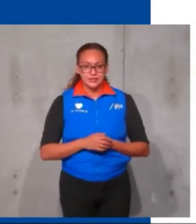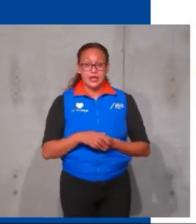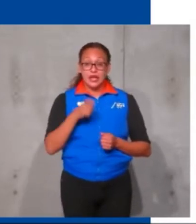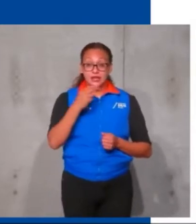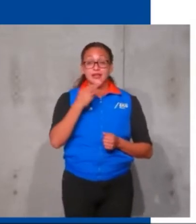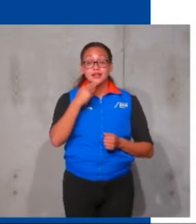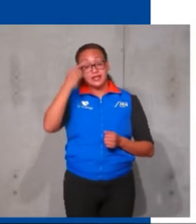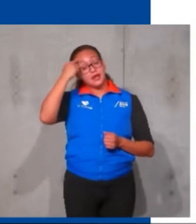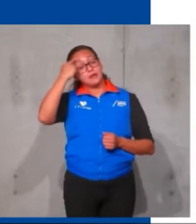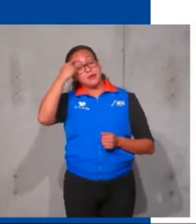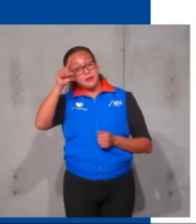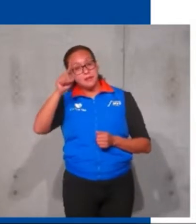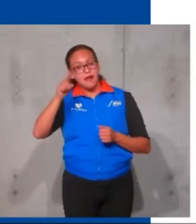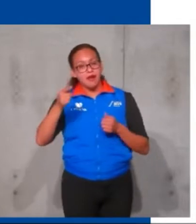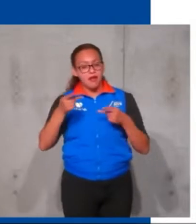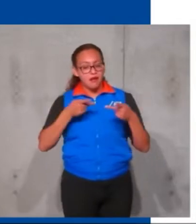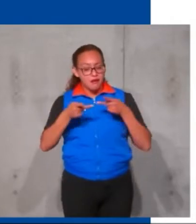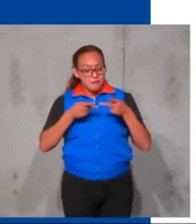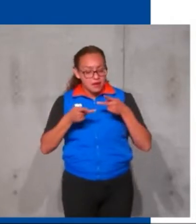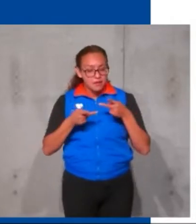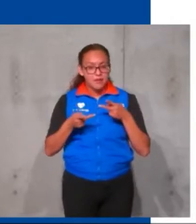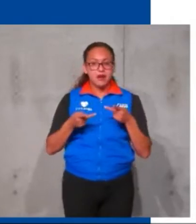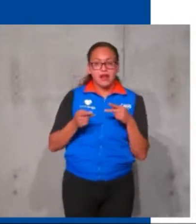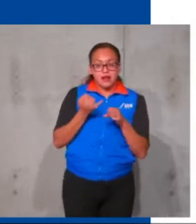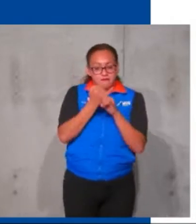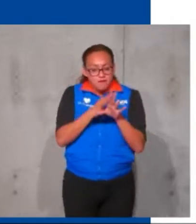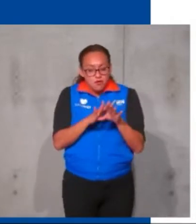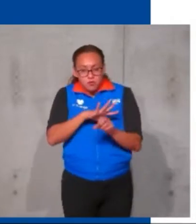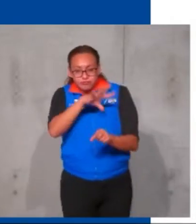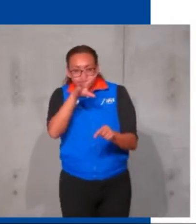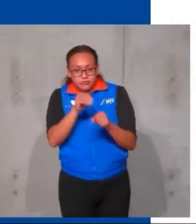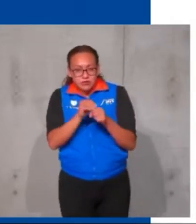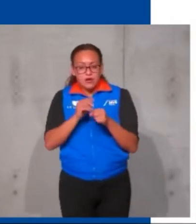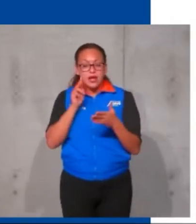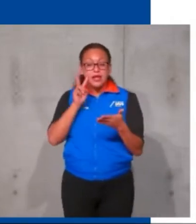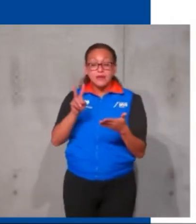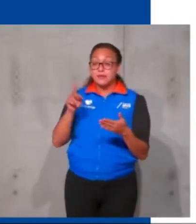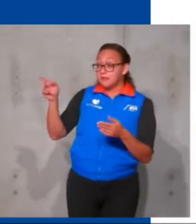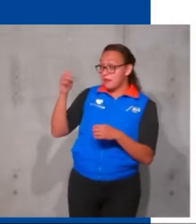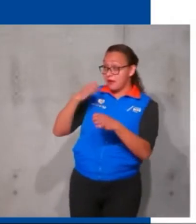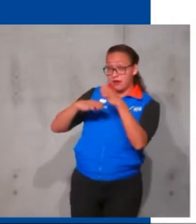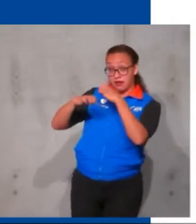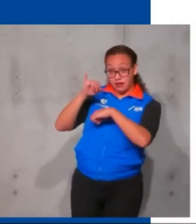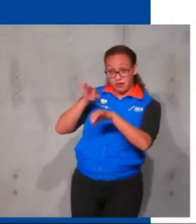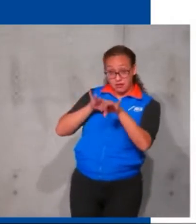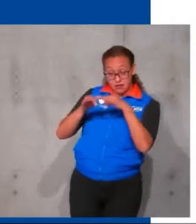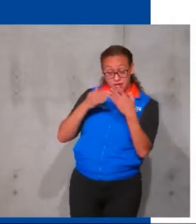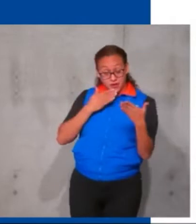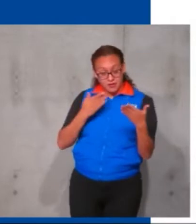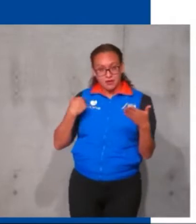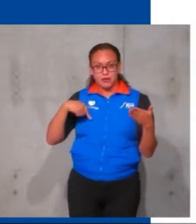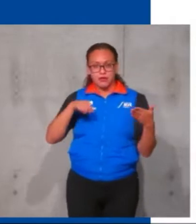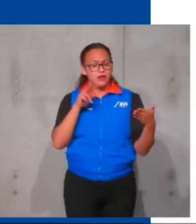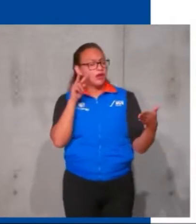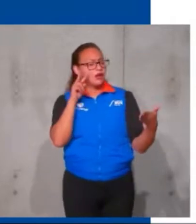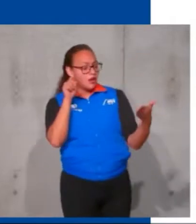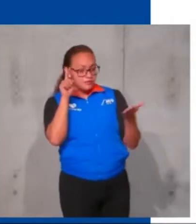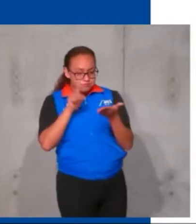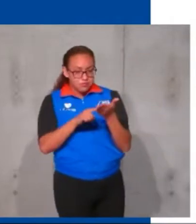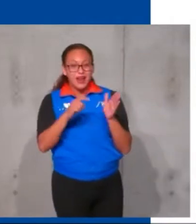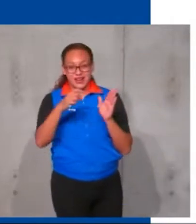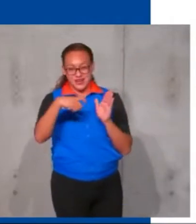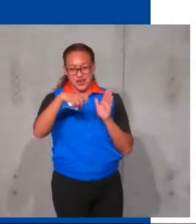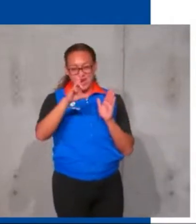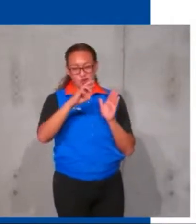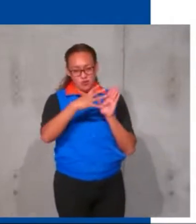y SASB sirven para la elaboración de reportes de sostenibilidad. Entonces nosotros podemos ingresar a